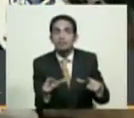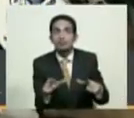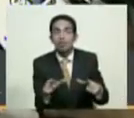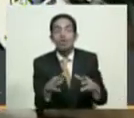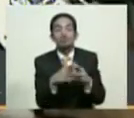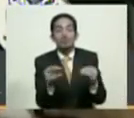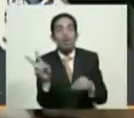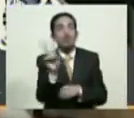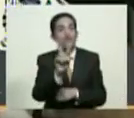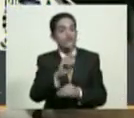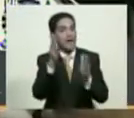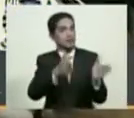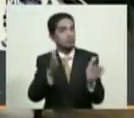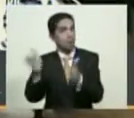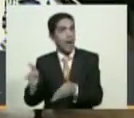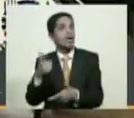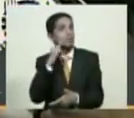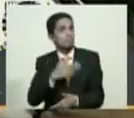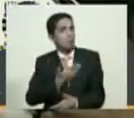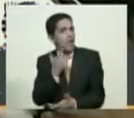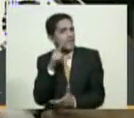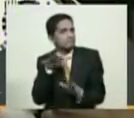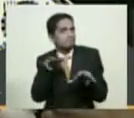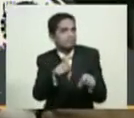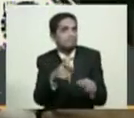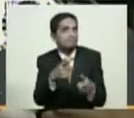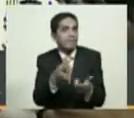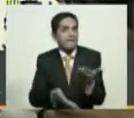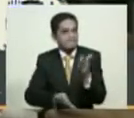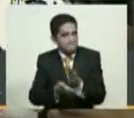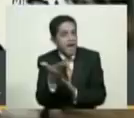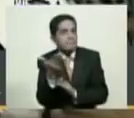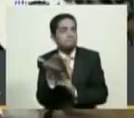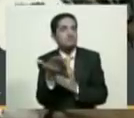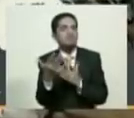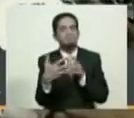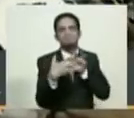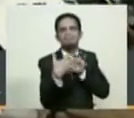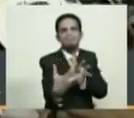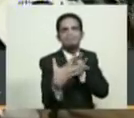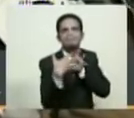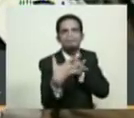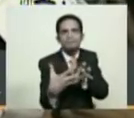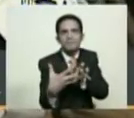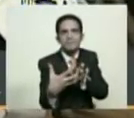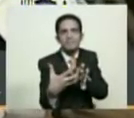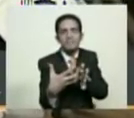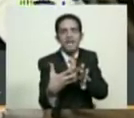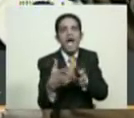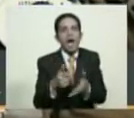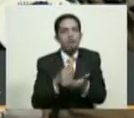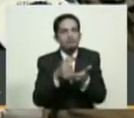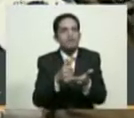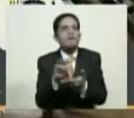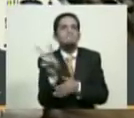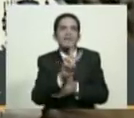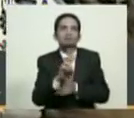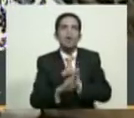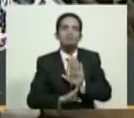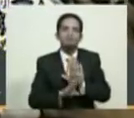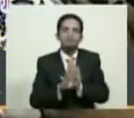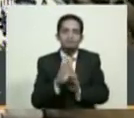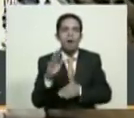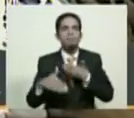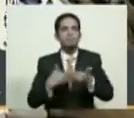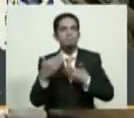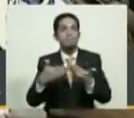los venezolanos y las venezolanas de este plan y vamos a dar el combate, vamos a luchar por sacar a Venezuela adelante y seguir